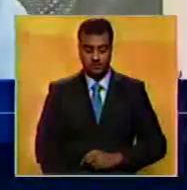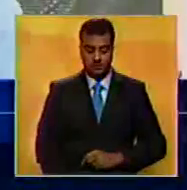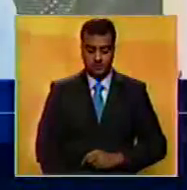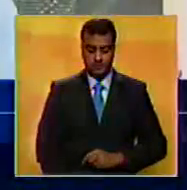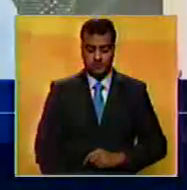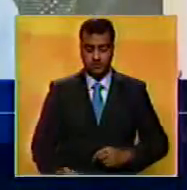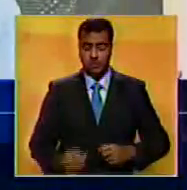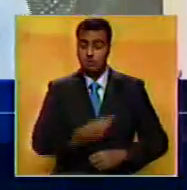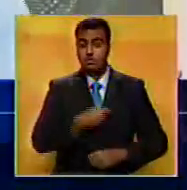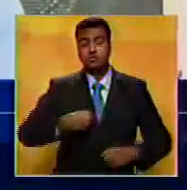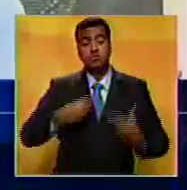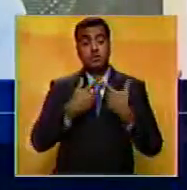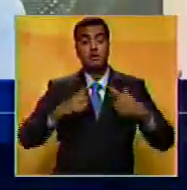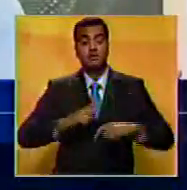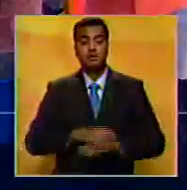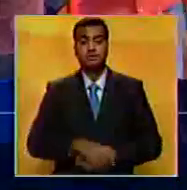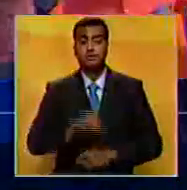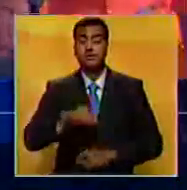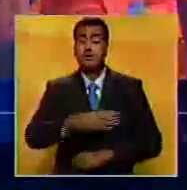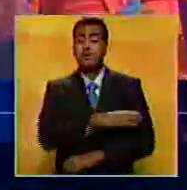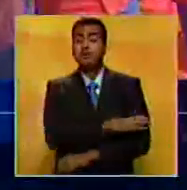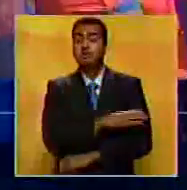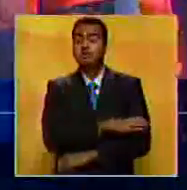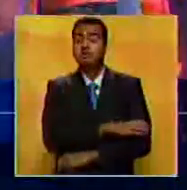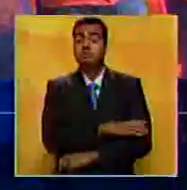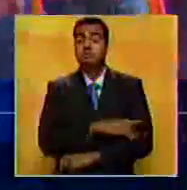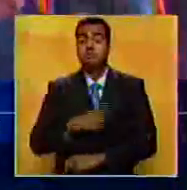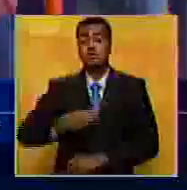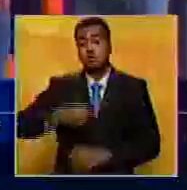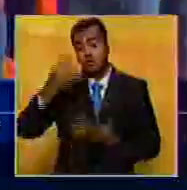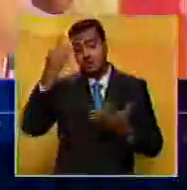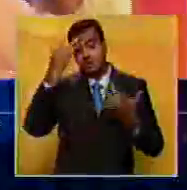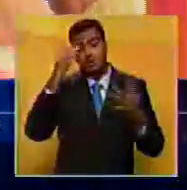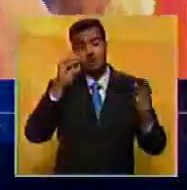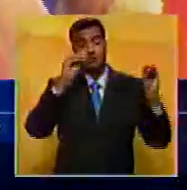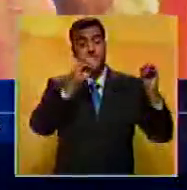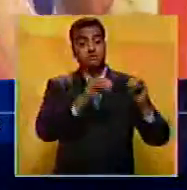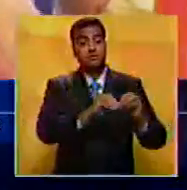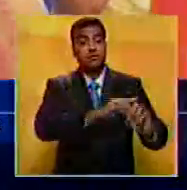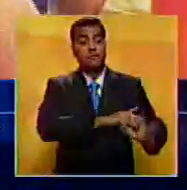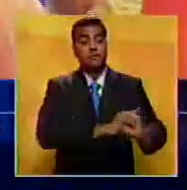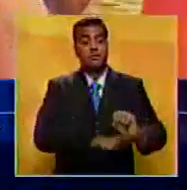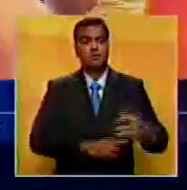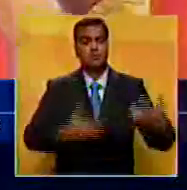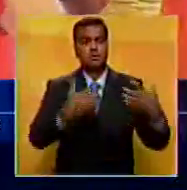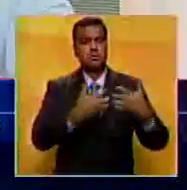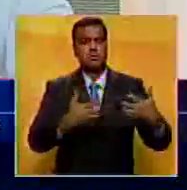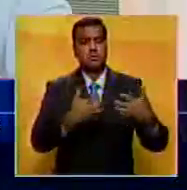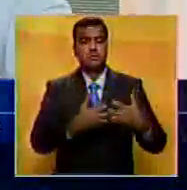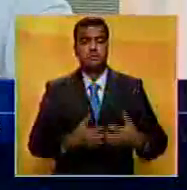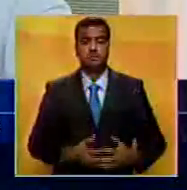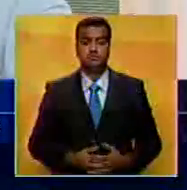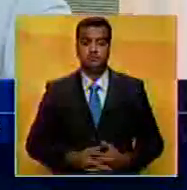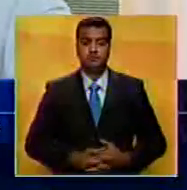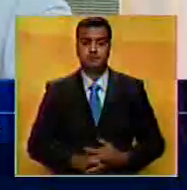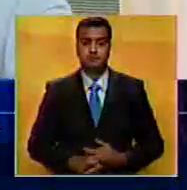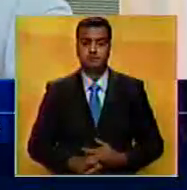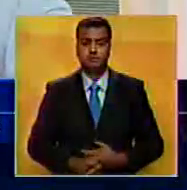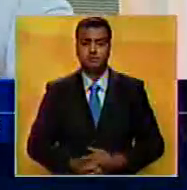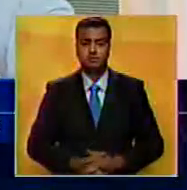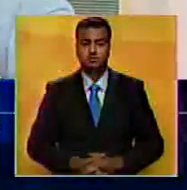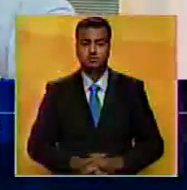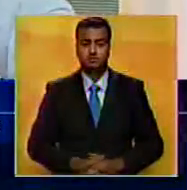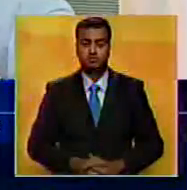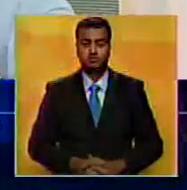la OEA. También aseguró que la oposición tiene una estrategia de asaltar el poder por la vía de la violencia. Cuando uno